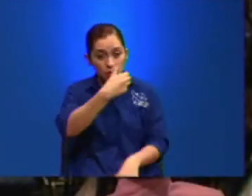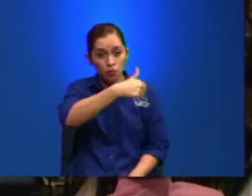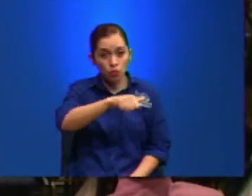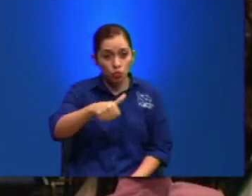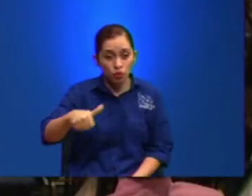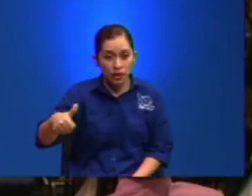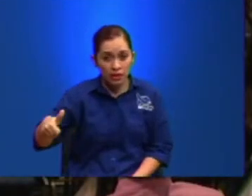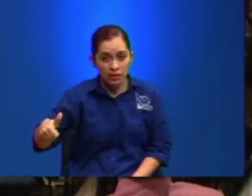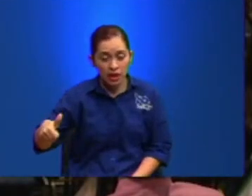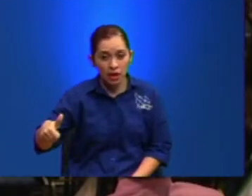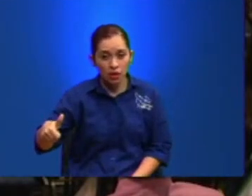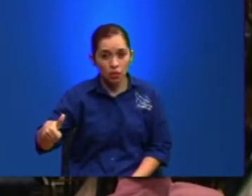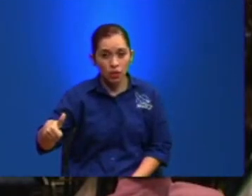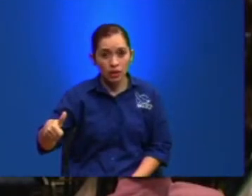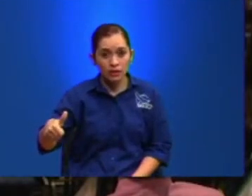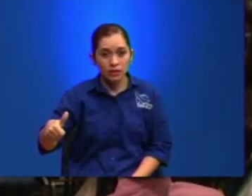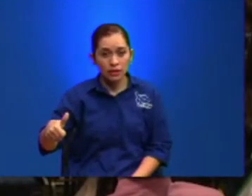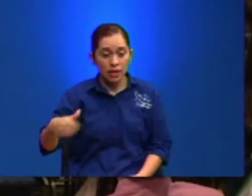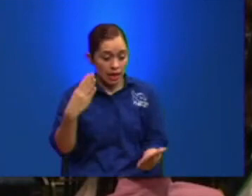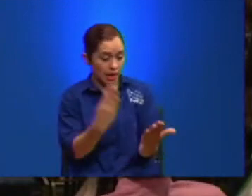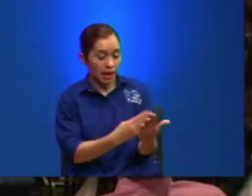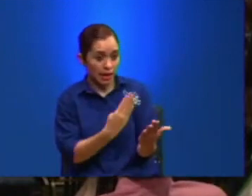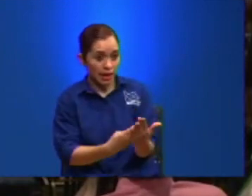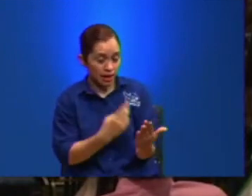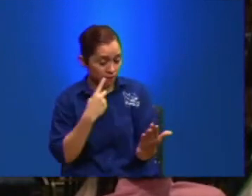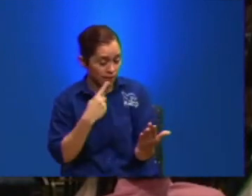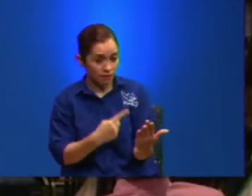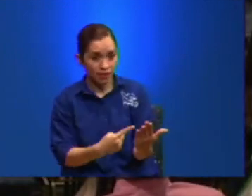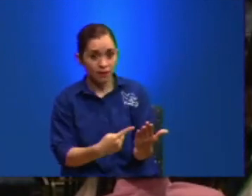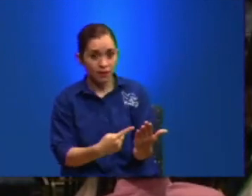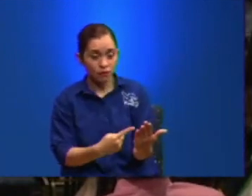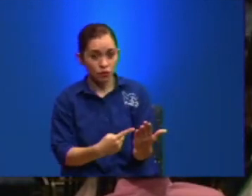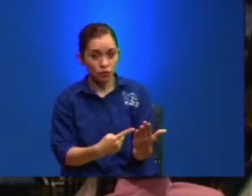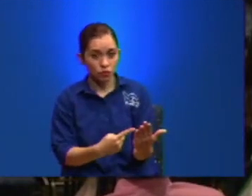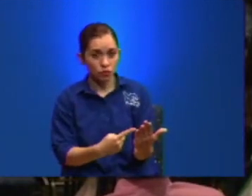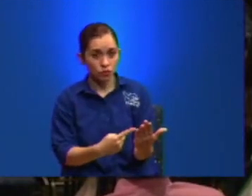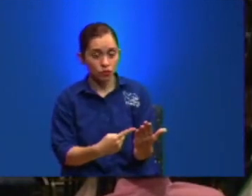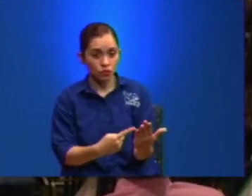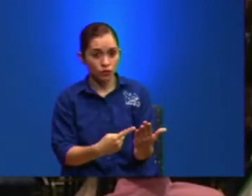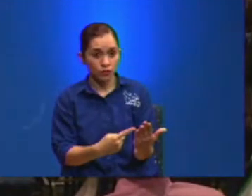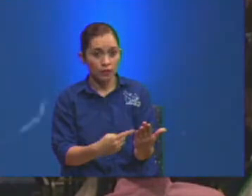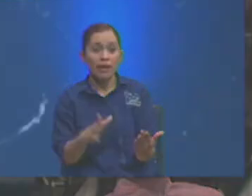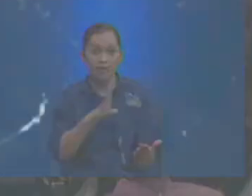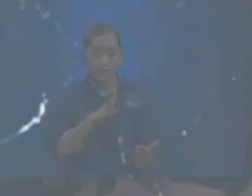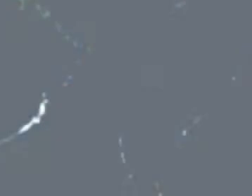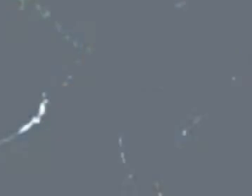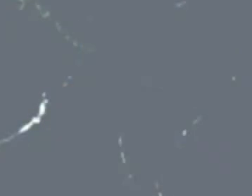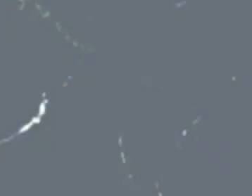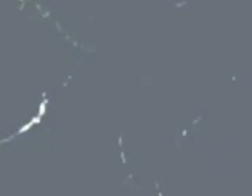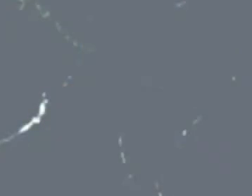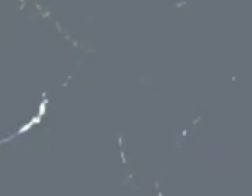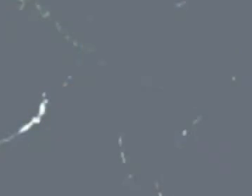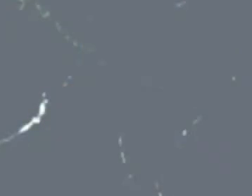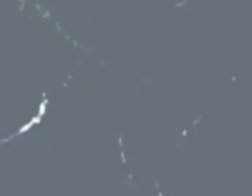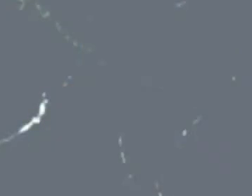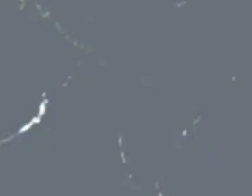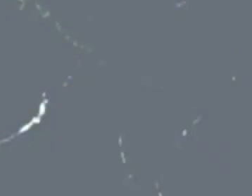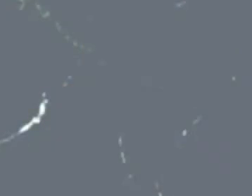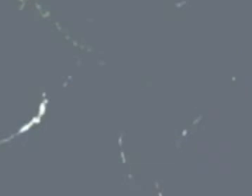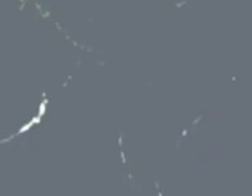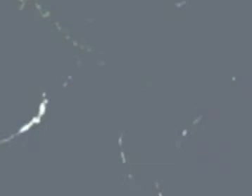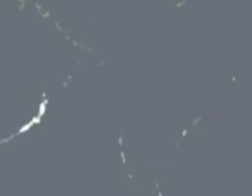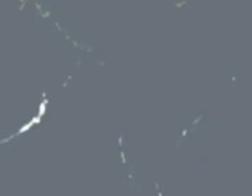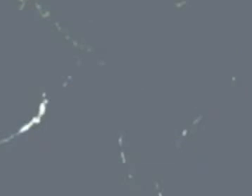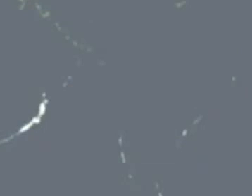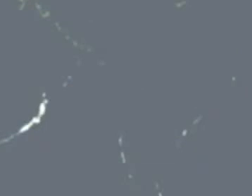en la biblia aparecen todas estas áreas de y no las hemos explicado explicamos algunas y algunas